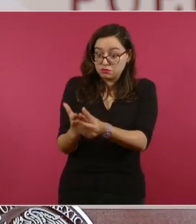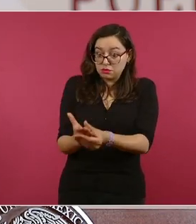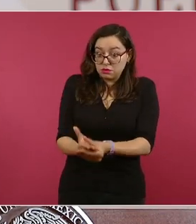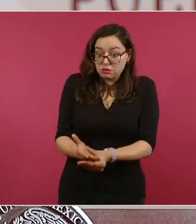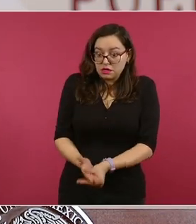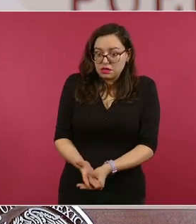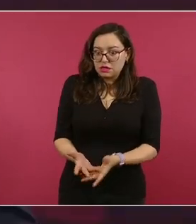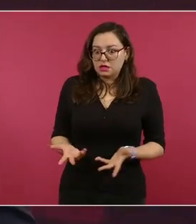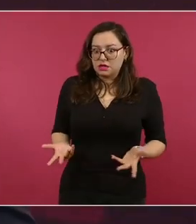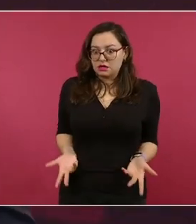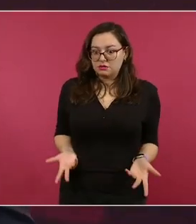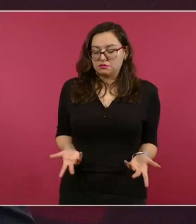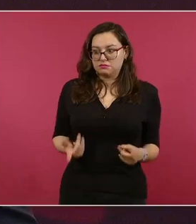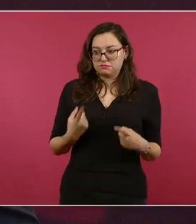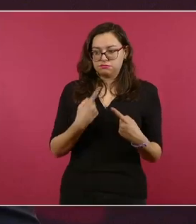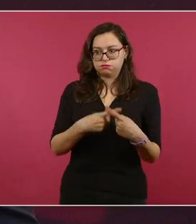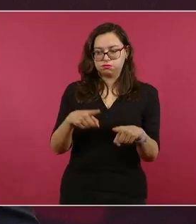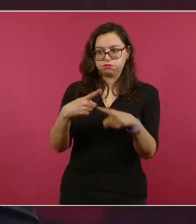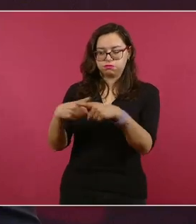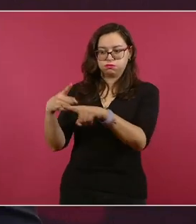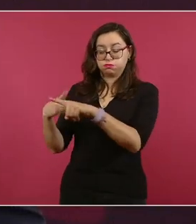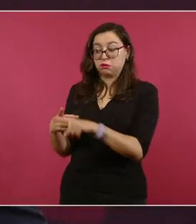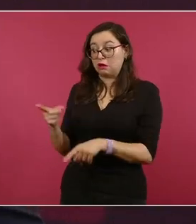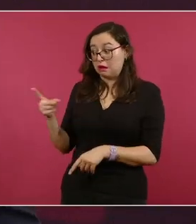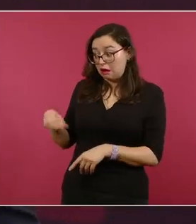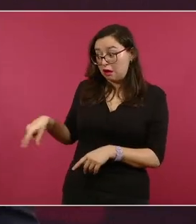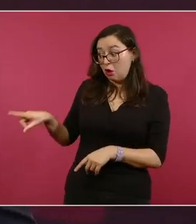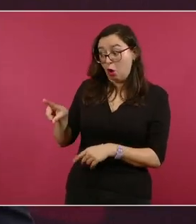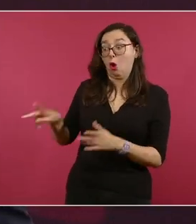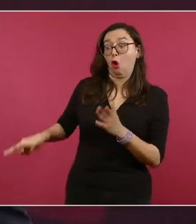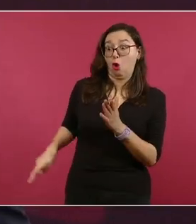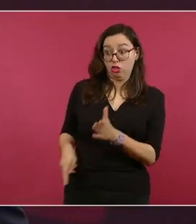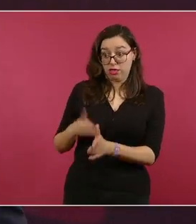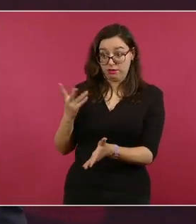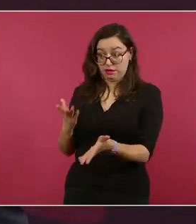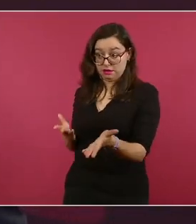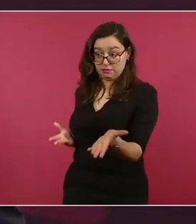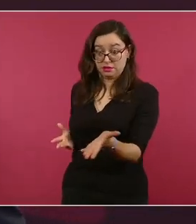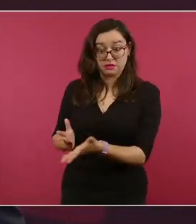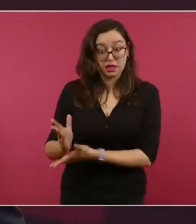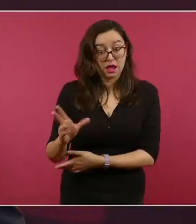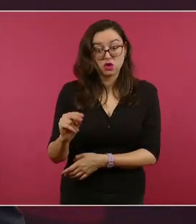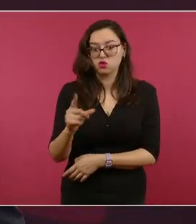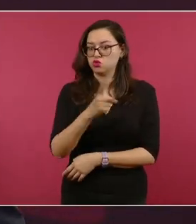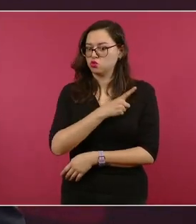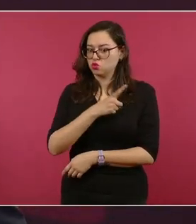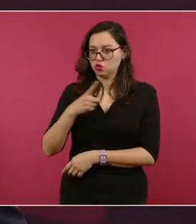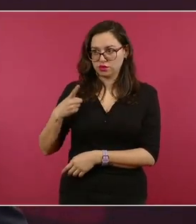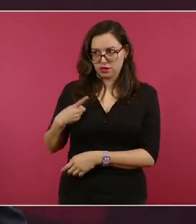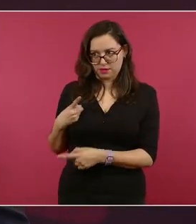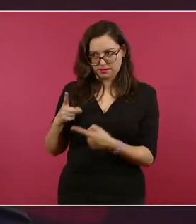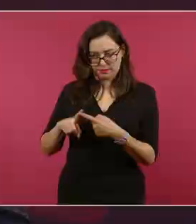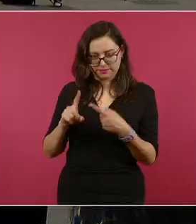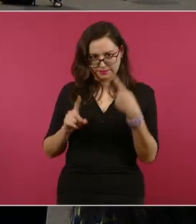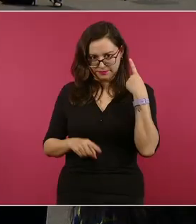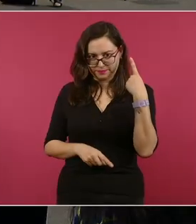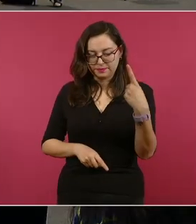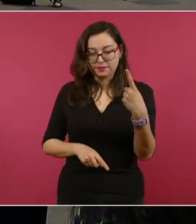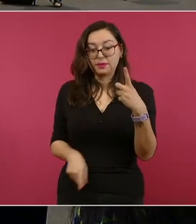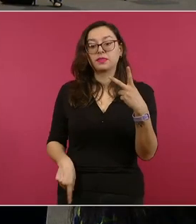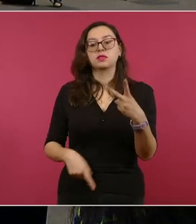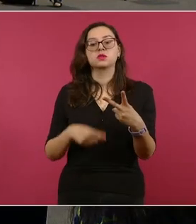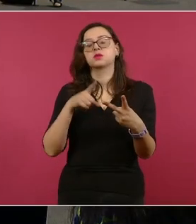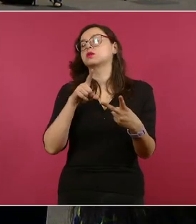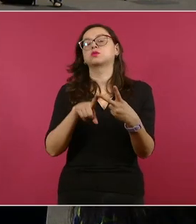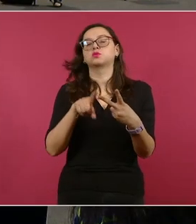a respetar la inviolabilidad de nuestro local, que no se repita la agresión sufrida. Es también importante destacar